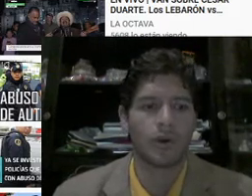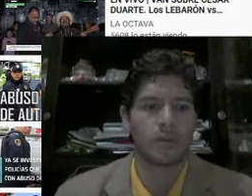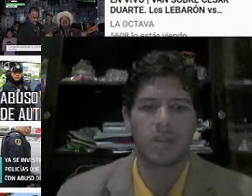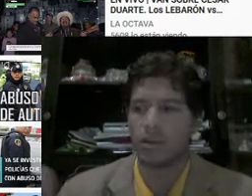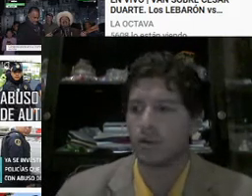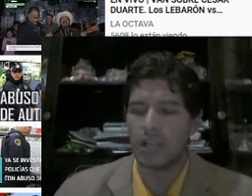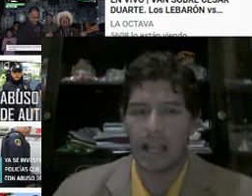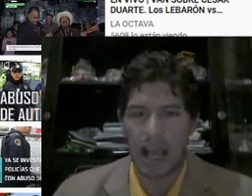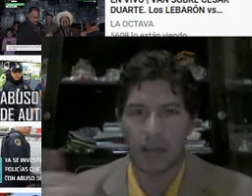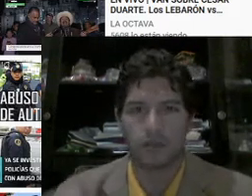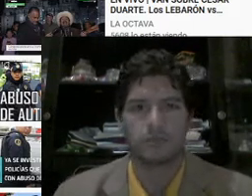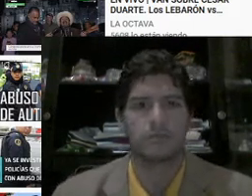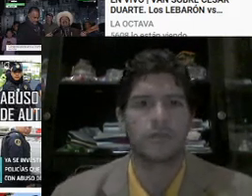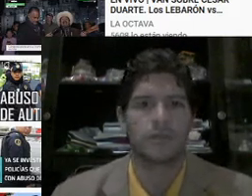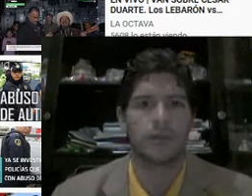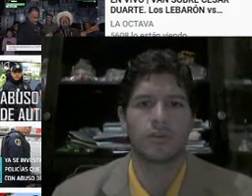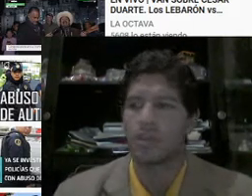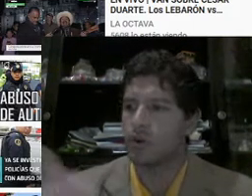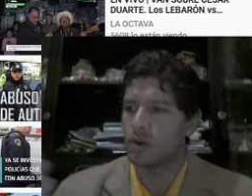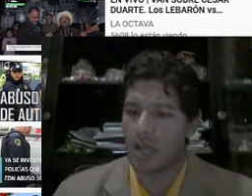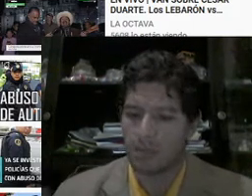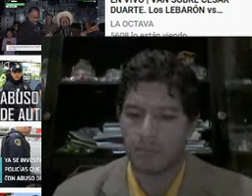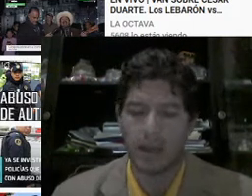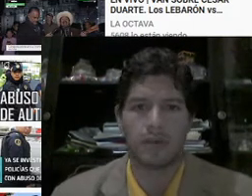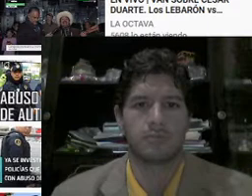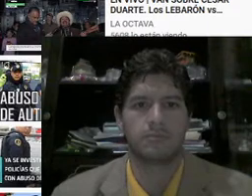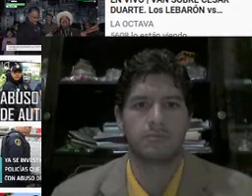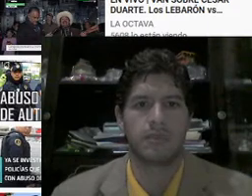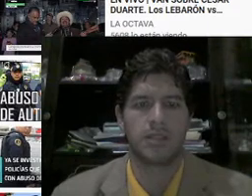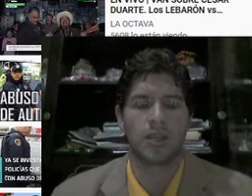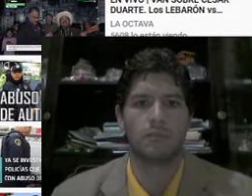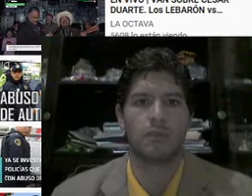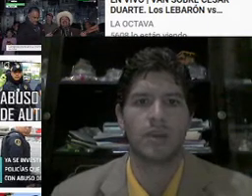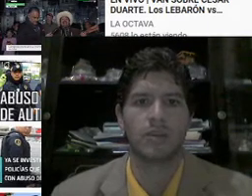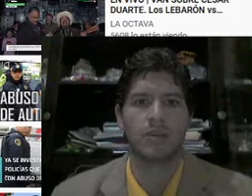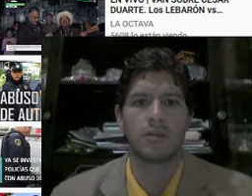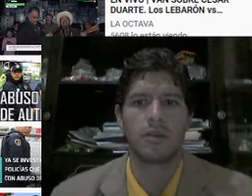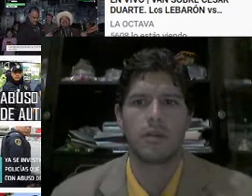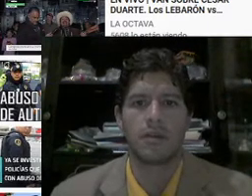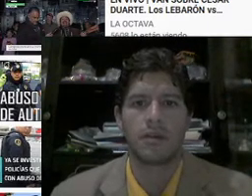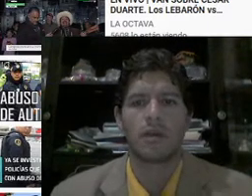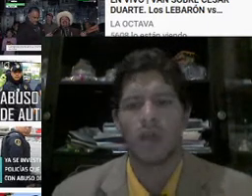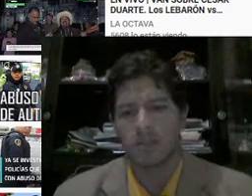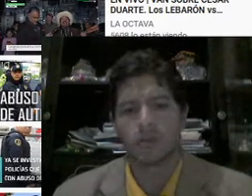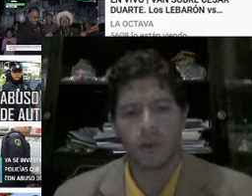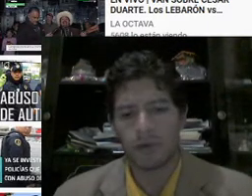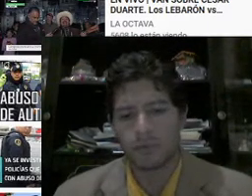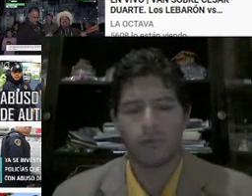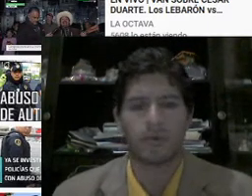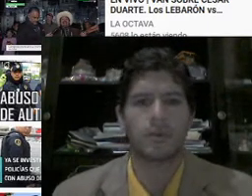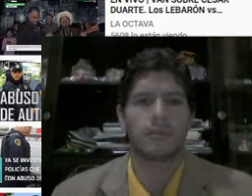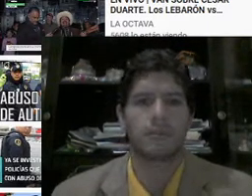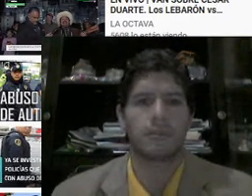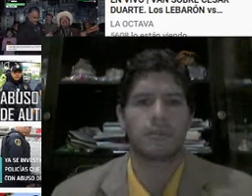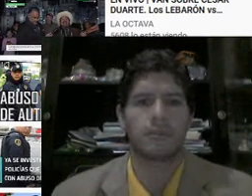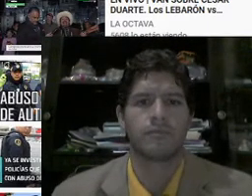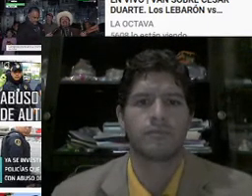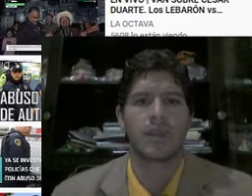o señor delegado, o señor MP, Ministerio Público? ¿Cuál es su nombre, por